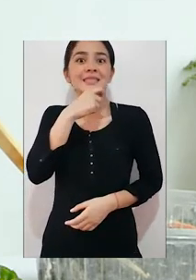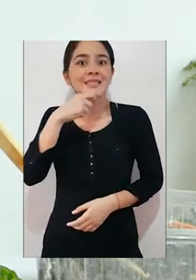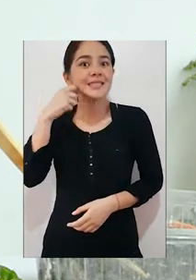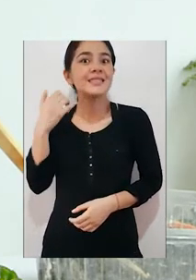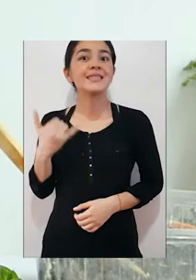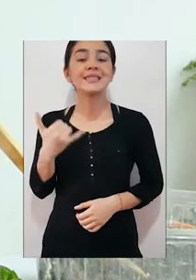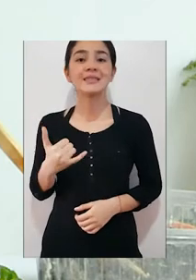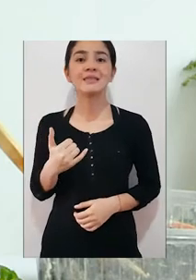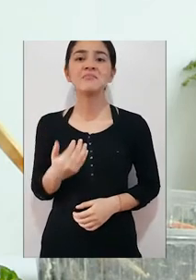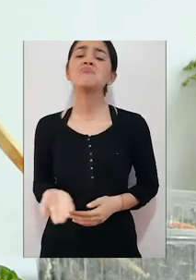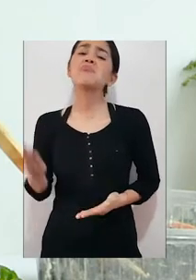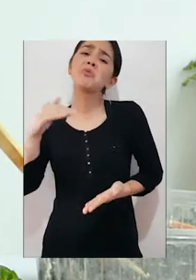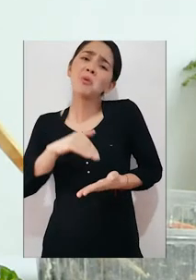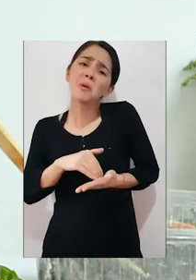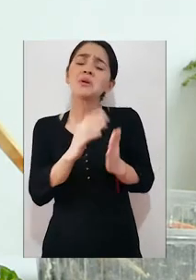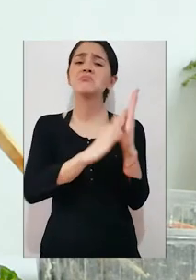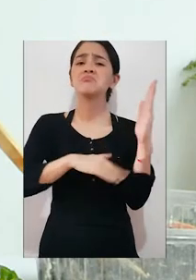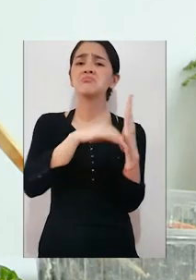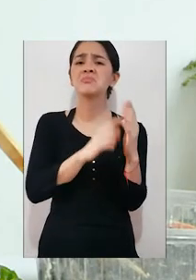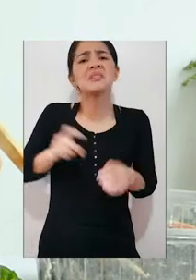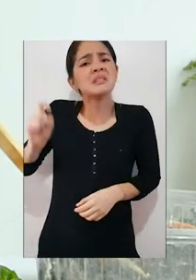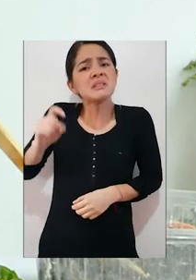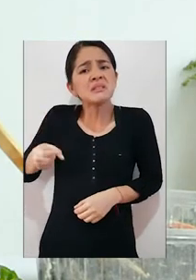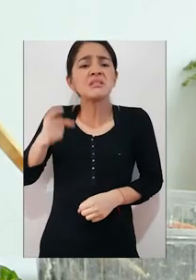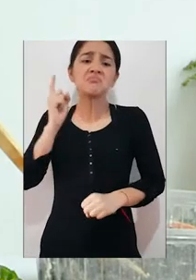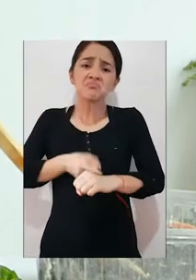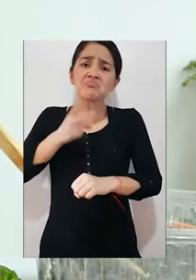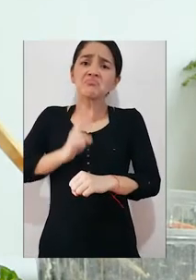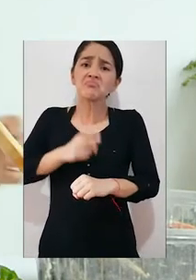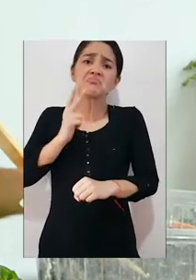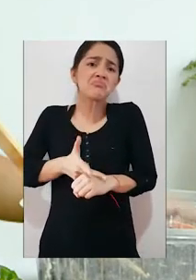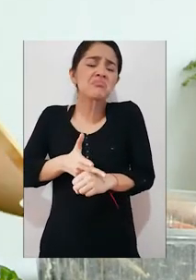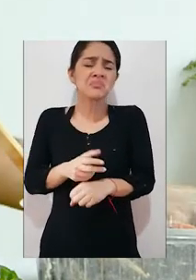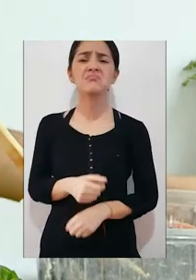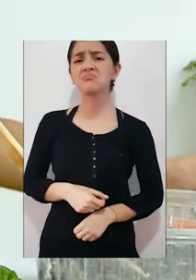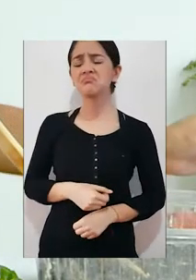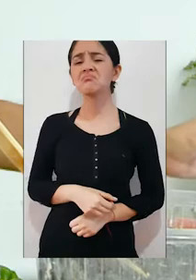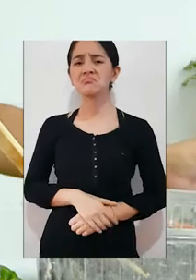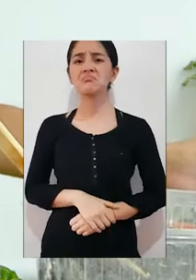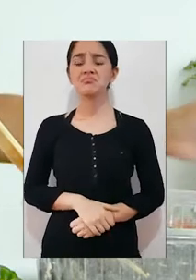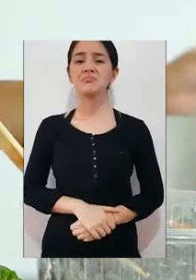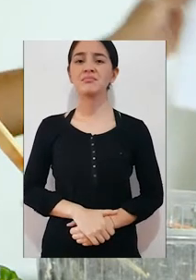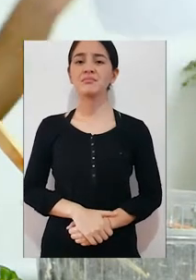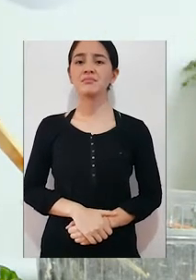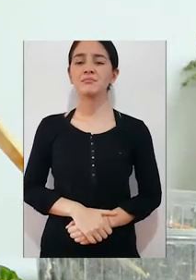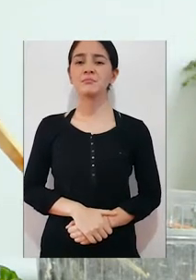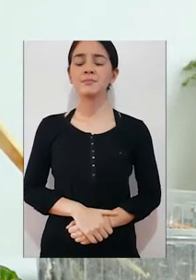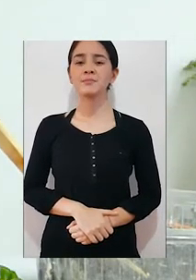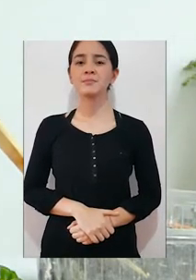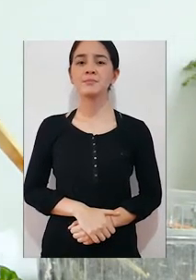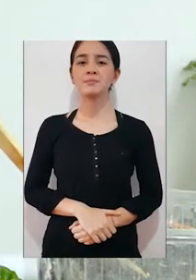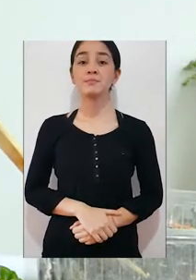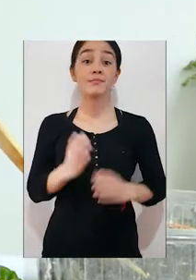pasan otra capa de pintura y si es necesario le colocan otra capa más luego coloquemos la